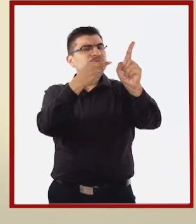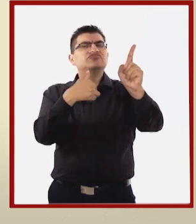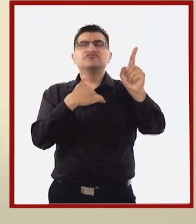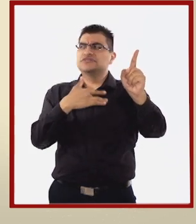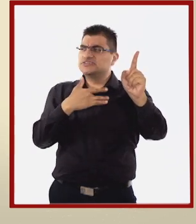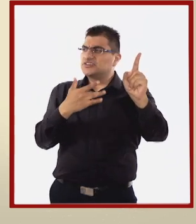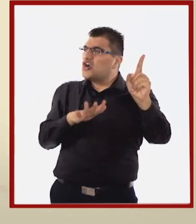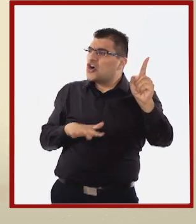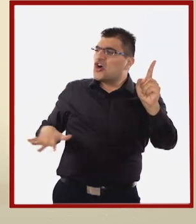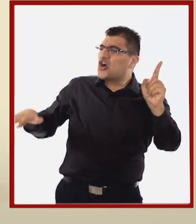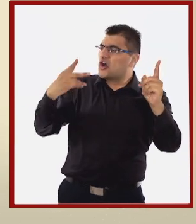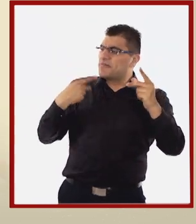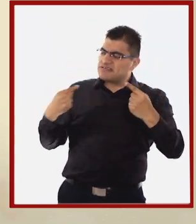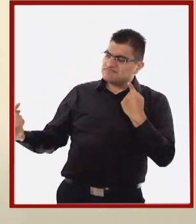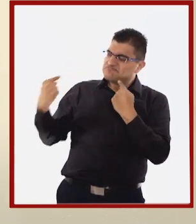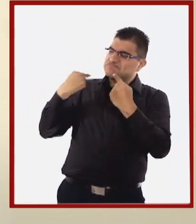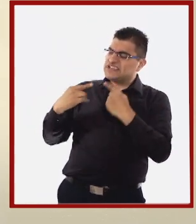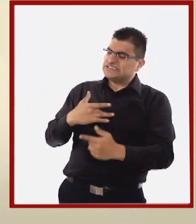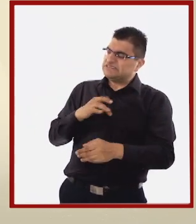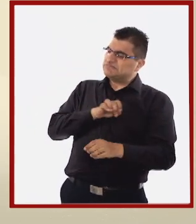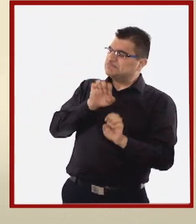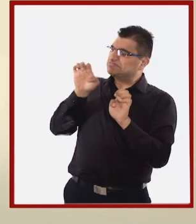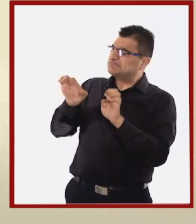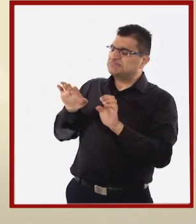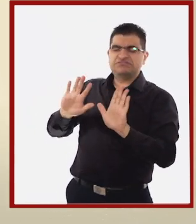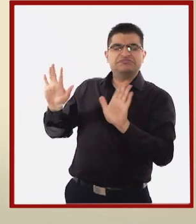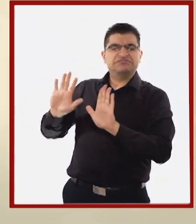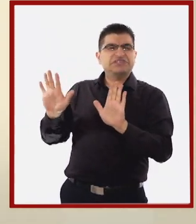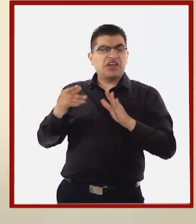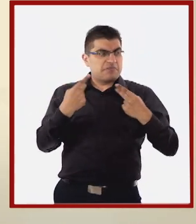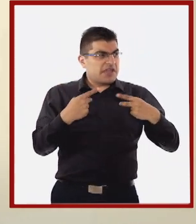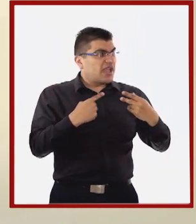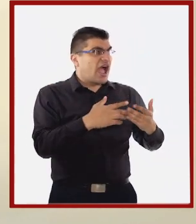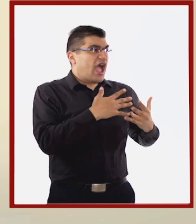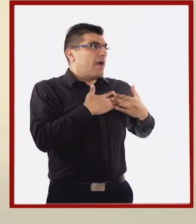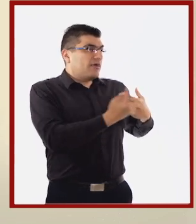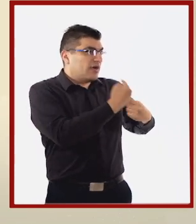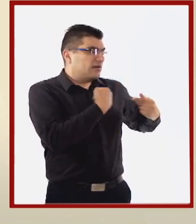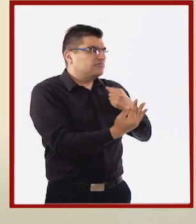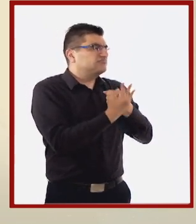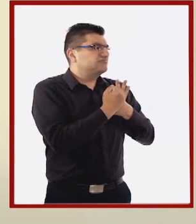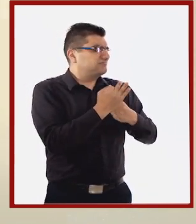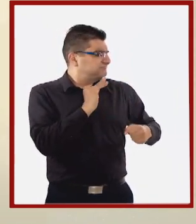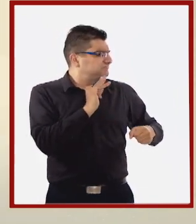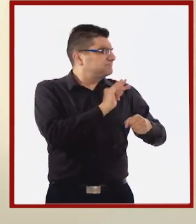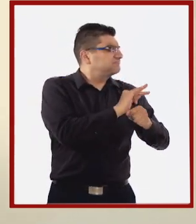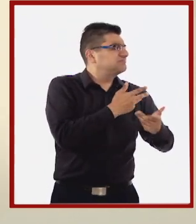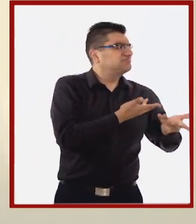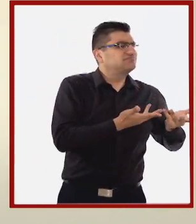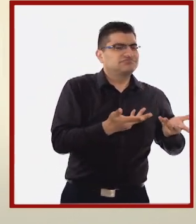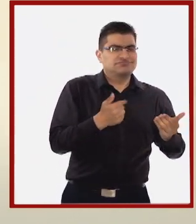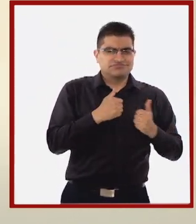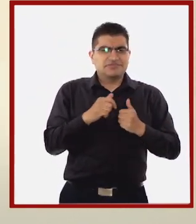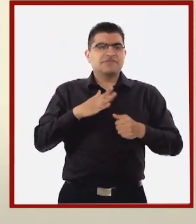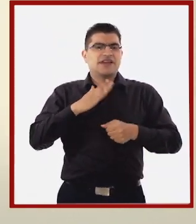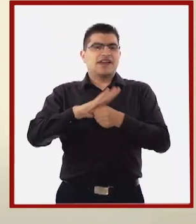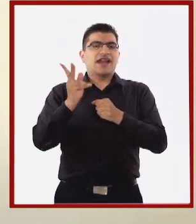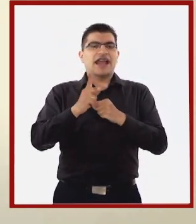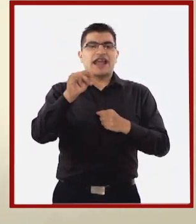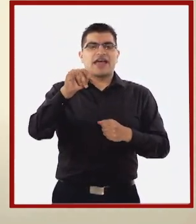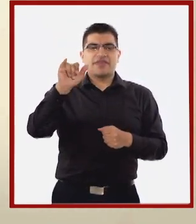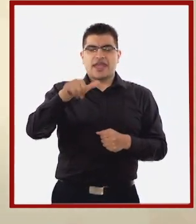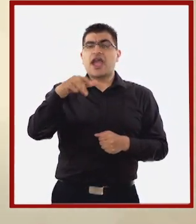los que pelean contra mí, ni amo a los que defiendo. Mi país es Kiltartan Cross, y mi